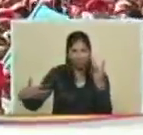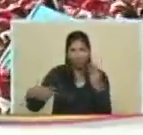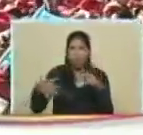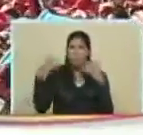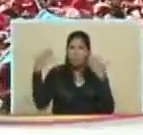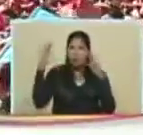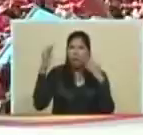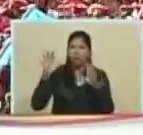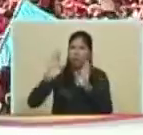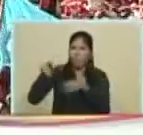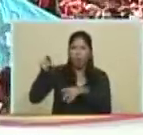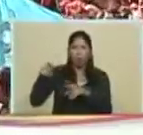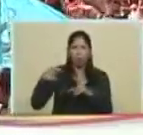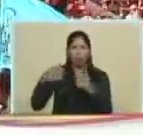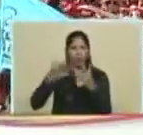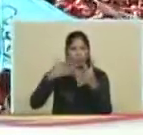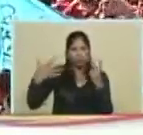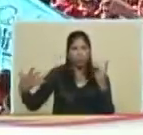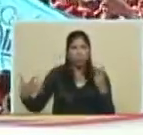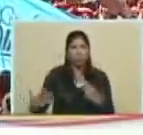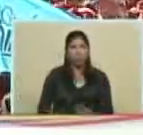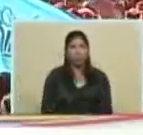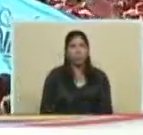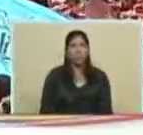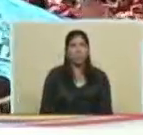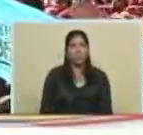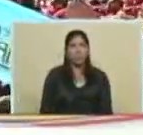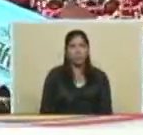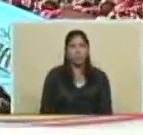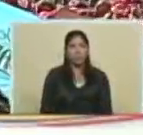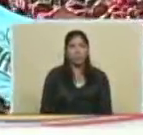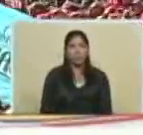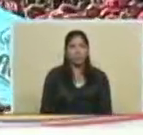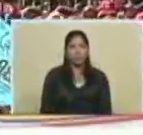sexodiversidad. Que Dios las bendiga, muchachas y muchachos.